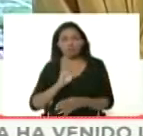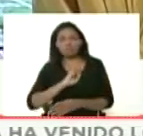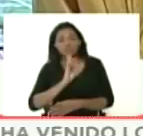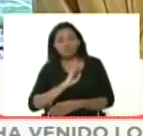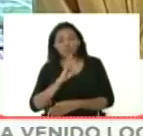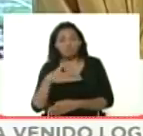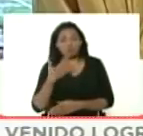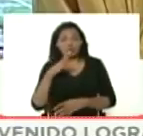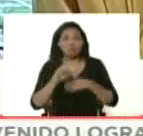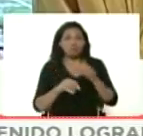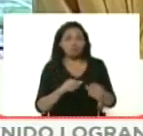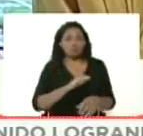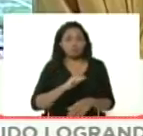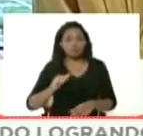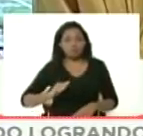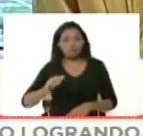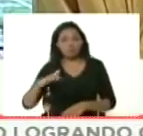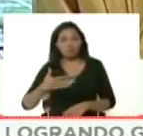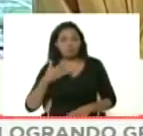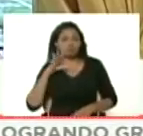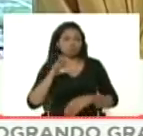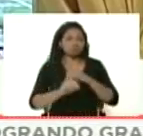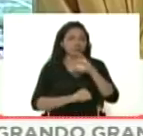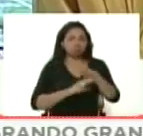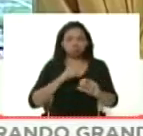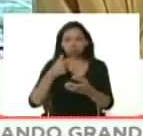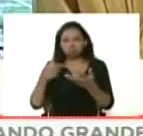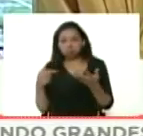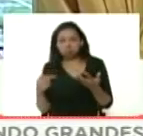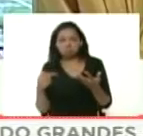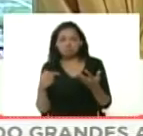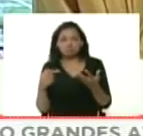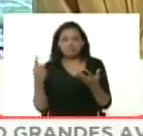como entes privados, comprar y